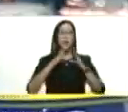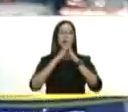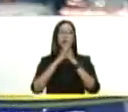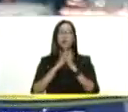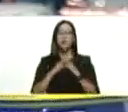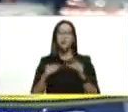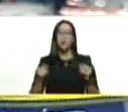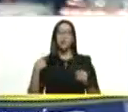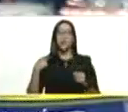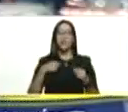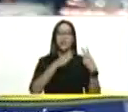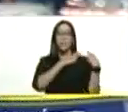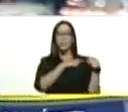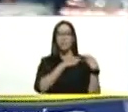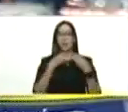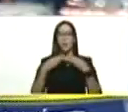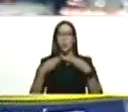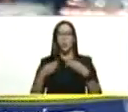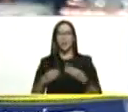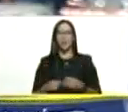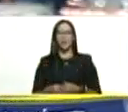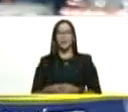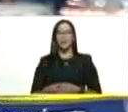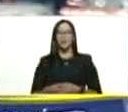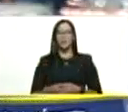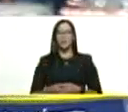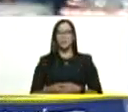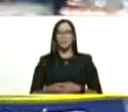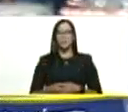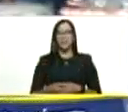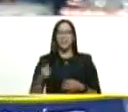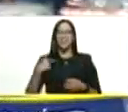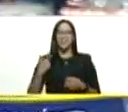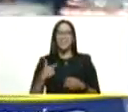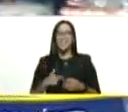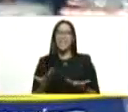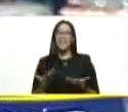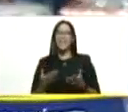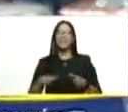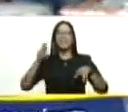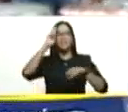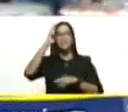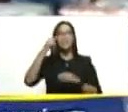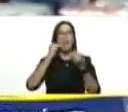tienen responsabilidad pública. Tienen que apegarse a la ética.